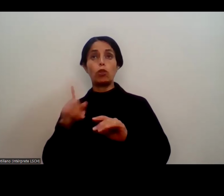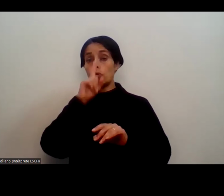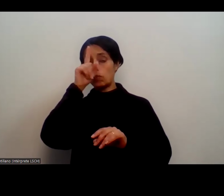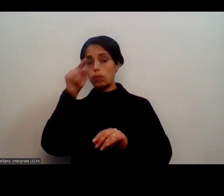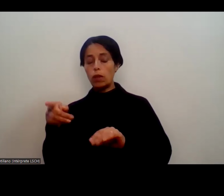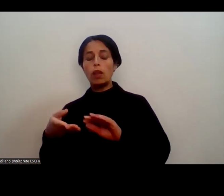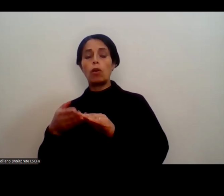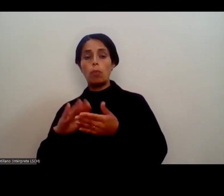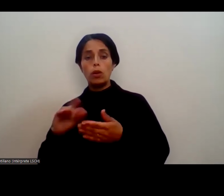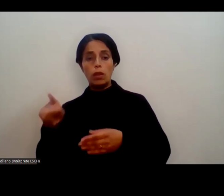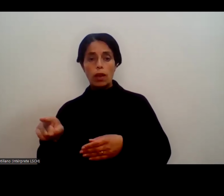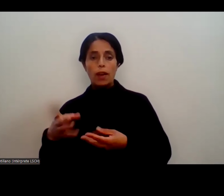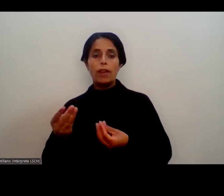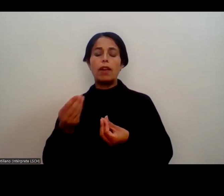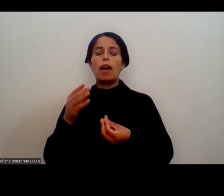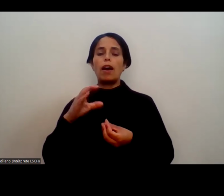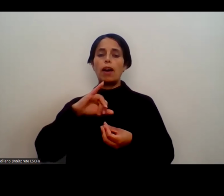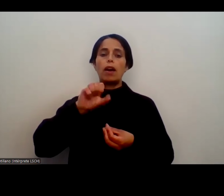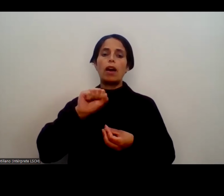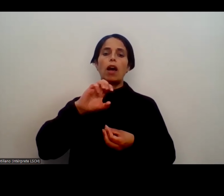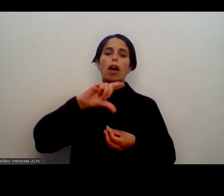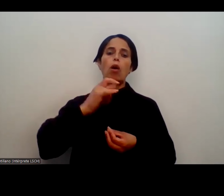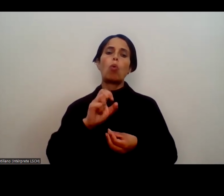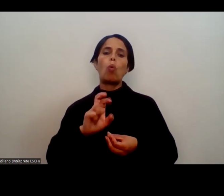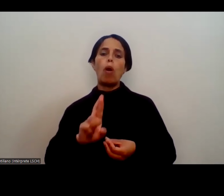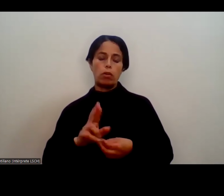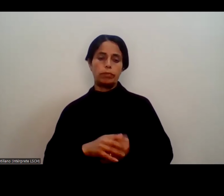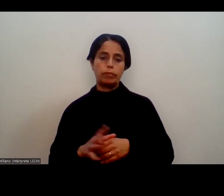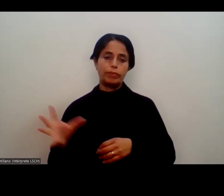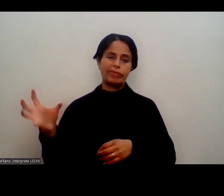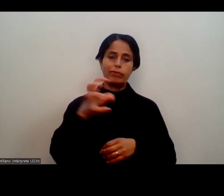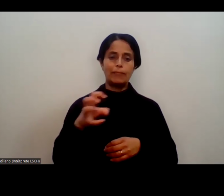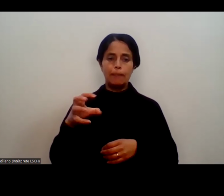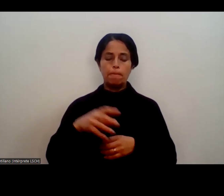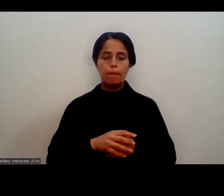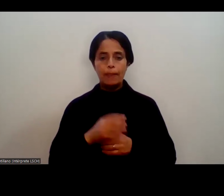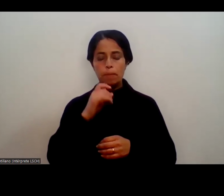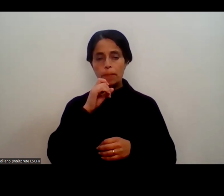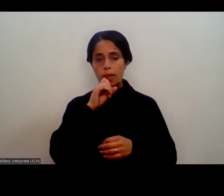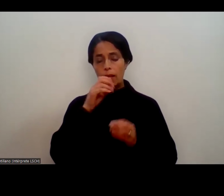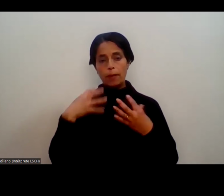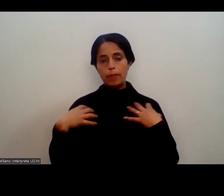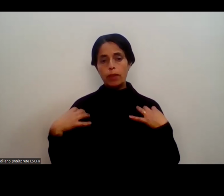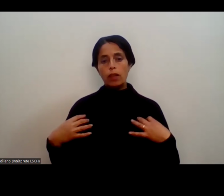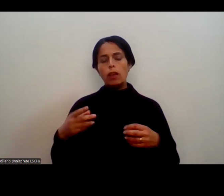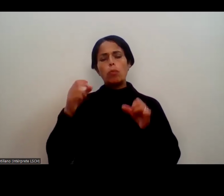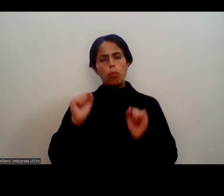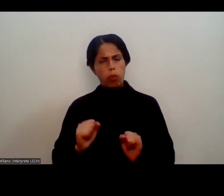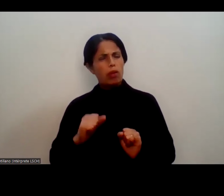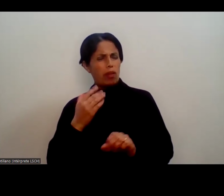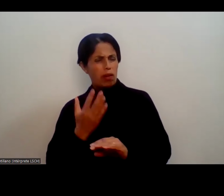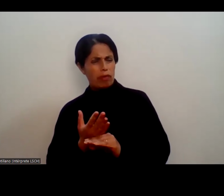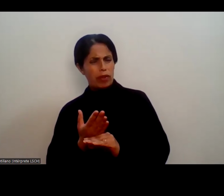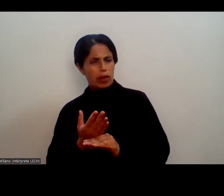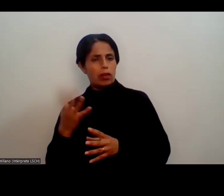Atacama. A eso le iba a preguntar si había alguna evidencia de que el jaguar hubiese bajado hasta